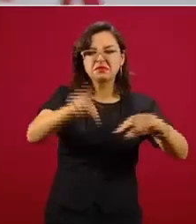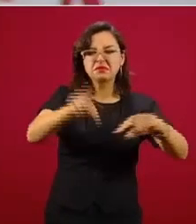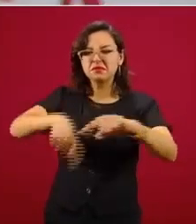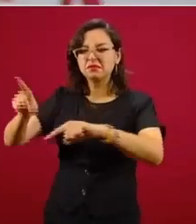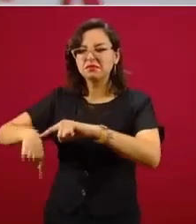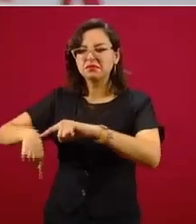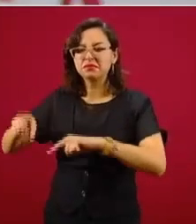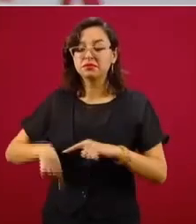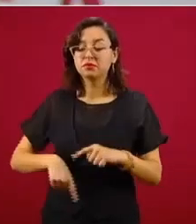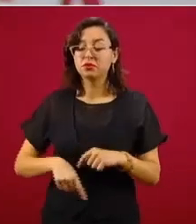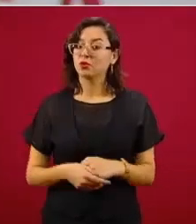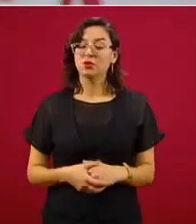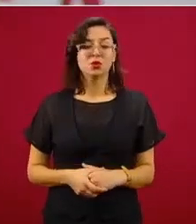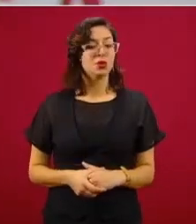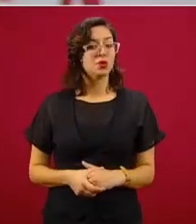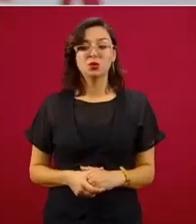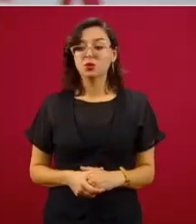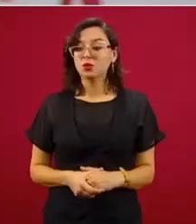eso